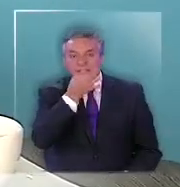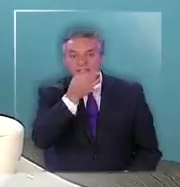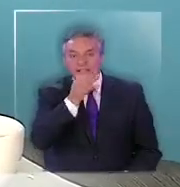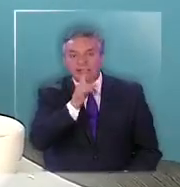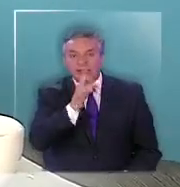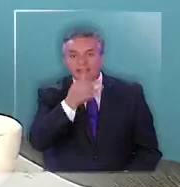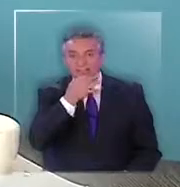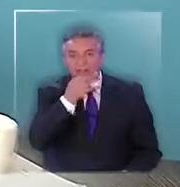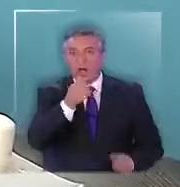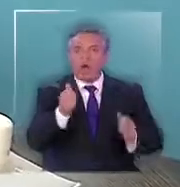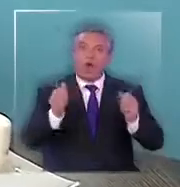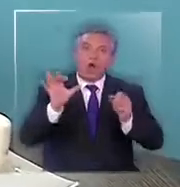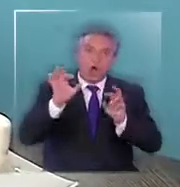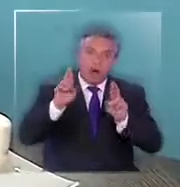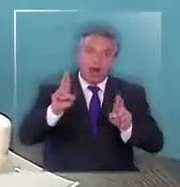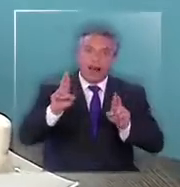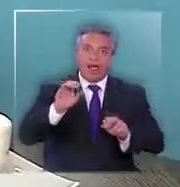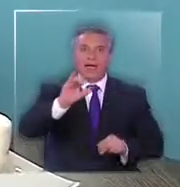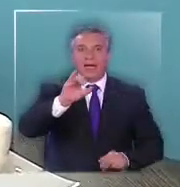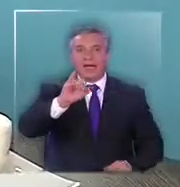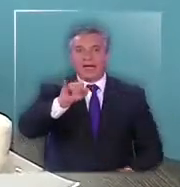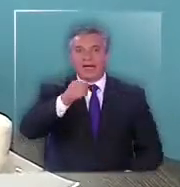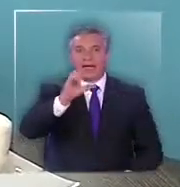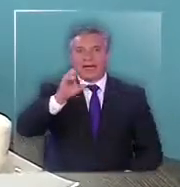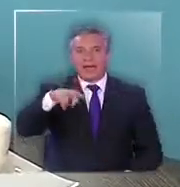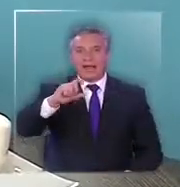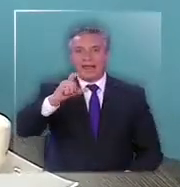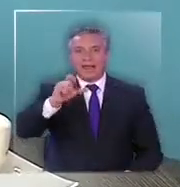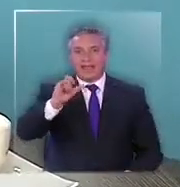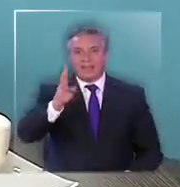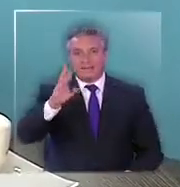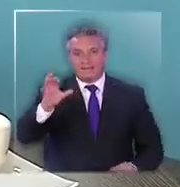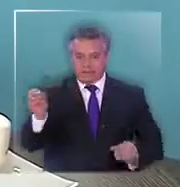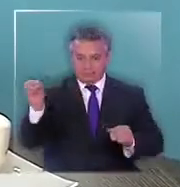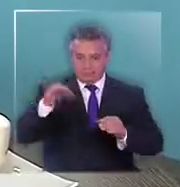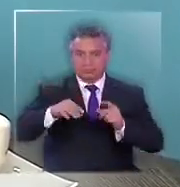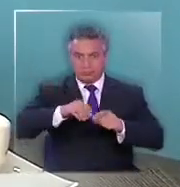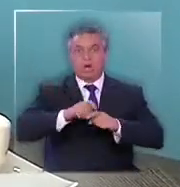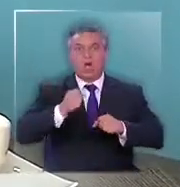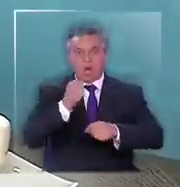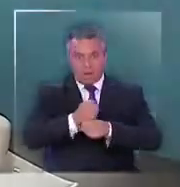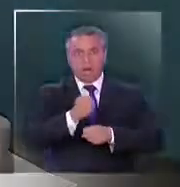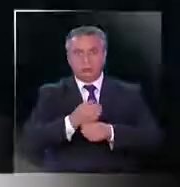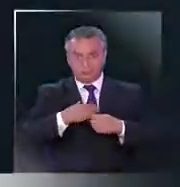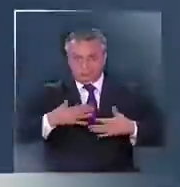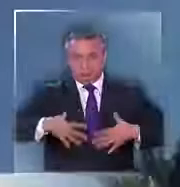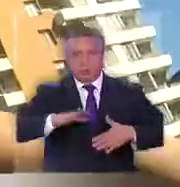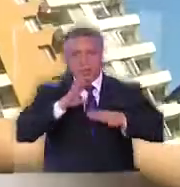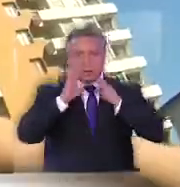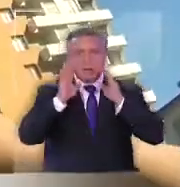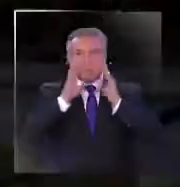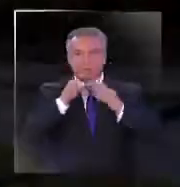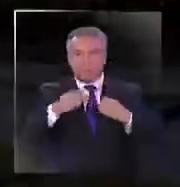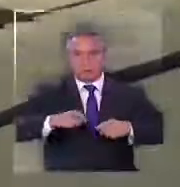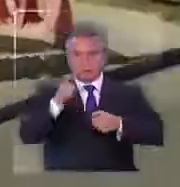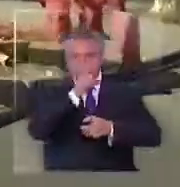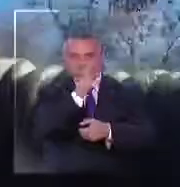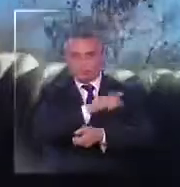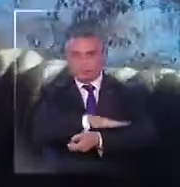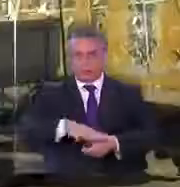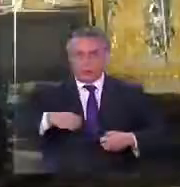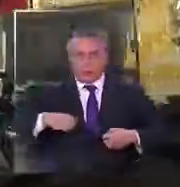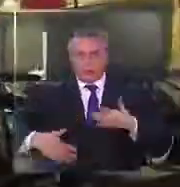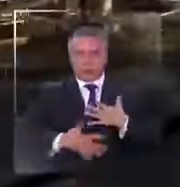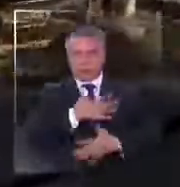con jengibre, porque son antioxidantes, te ayudan a aumentar la circulación y van a tender a depurar tu organismo. Todo esto, como todo en la